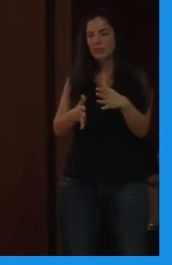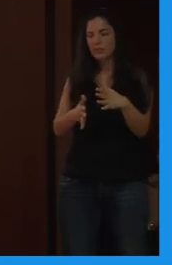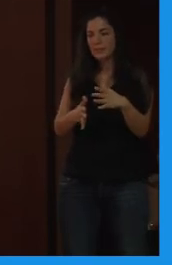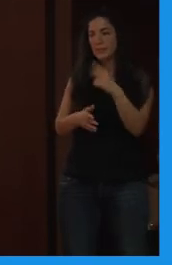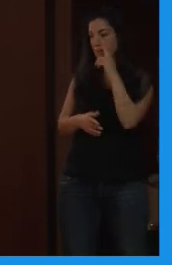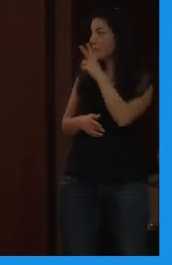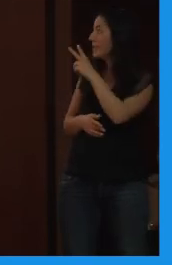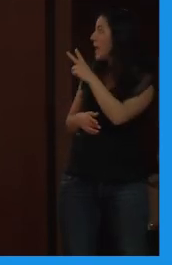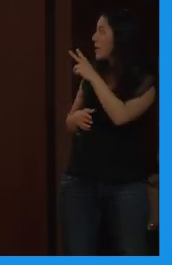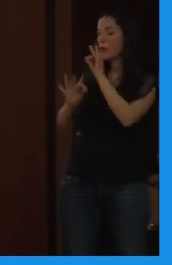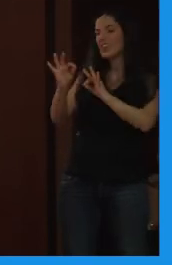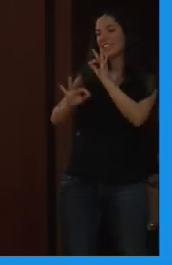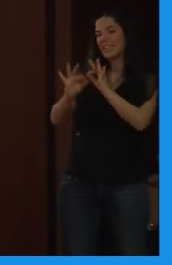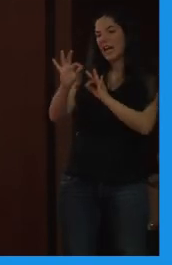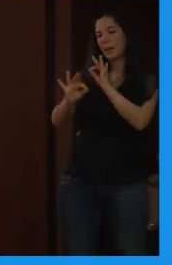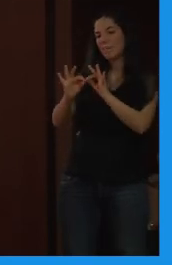el 16%.